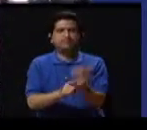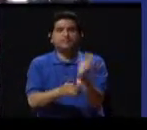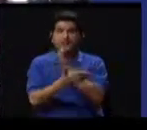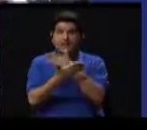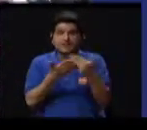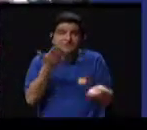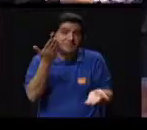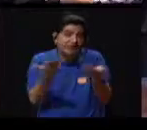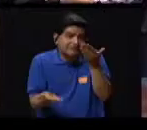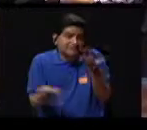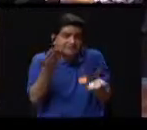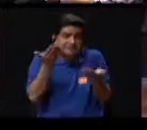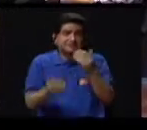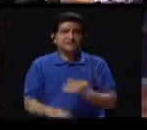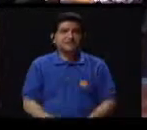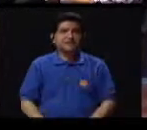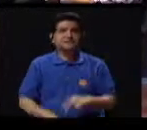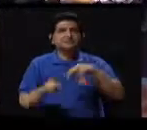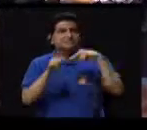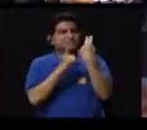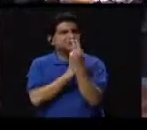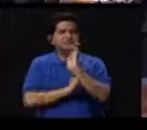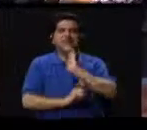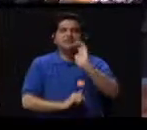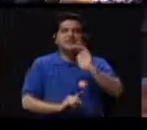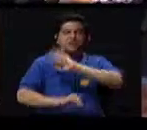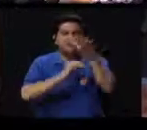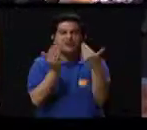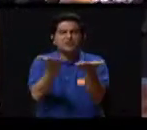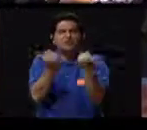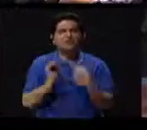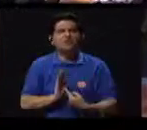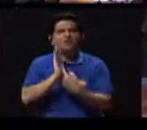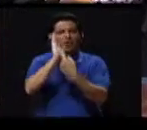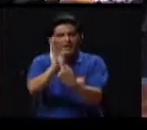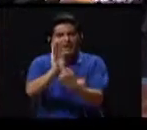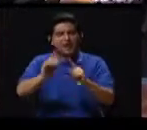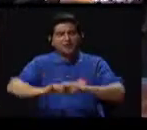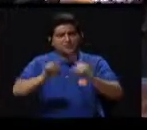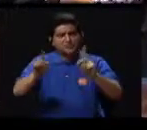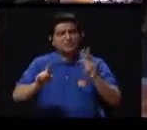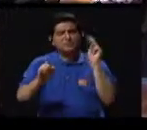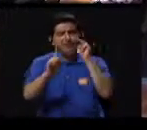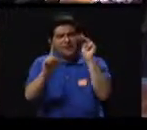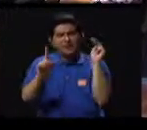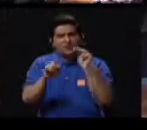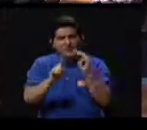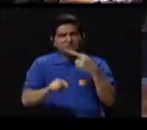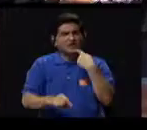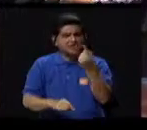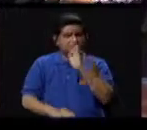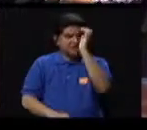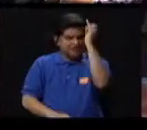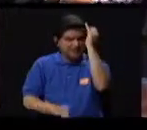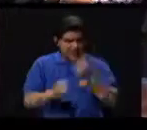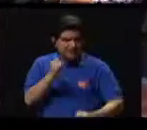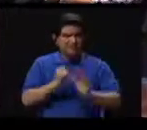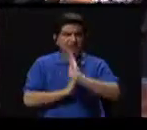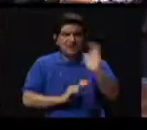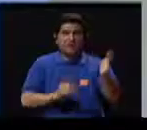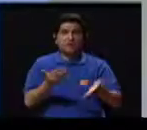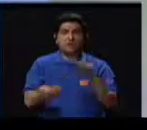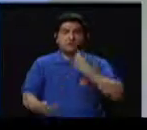Y eso es como parte de esta perspectiva de los niños y todo lo que queríamos dar, pero realmente los mensajes que terminaron diciendo los